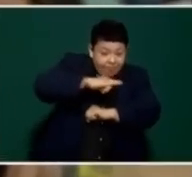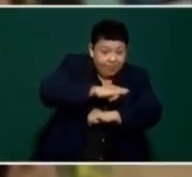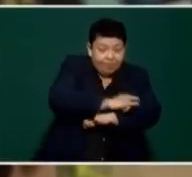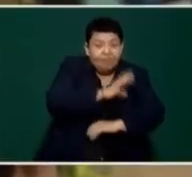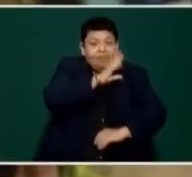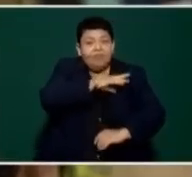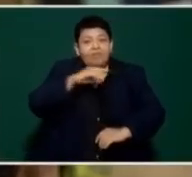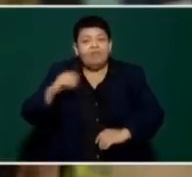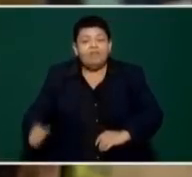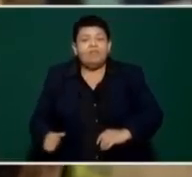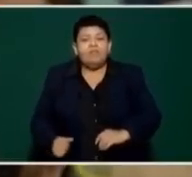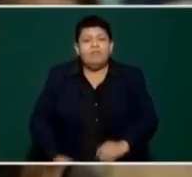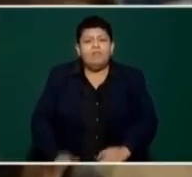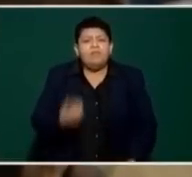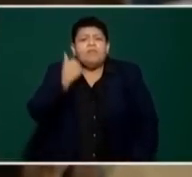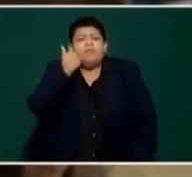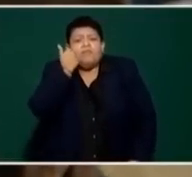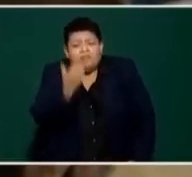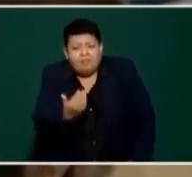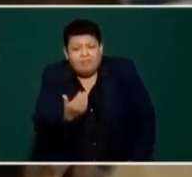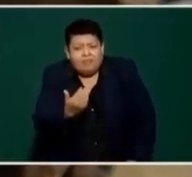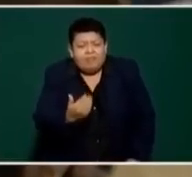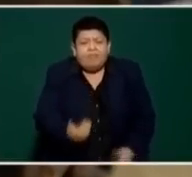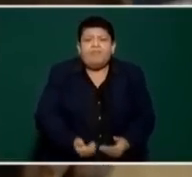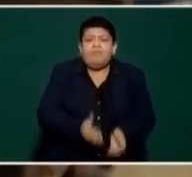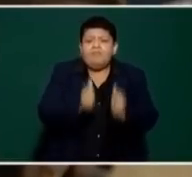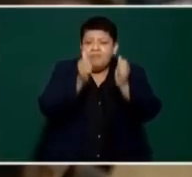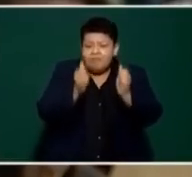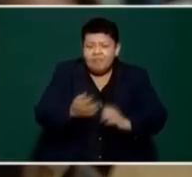sus hoteles, en los hoteles todo incluido.